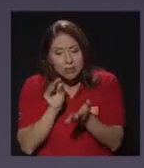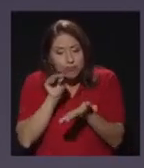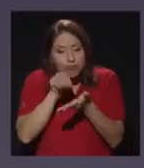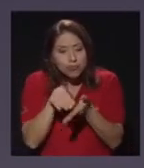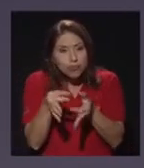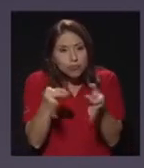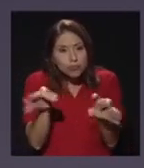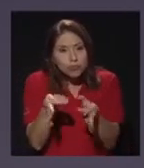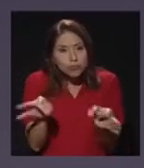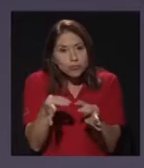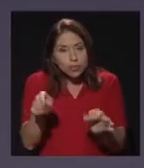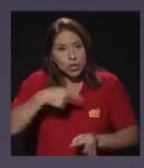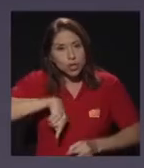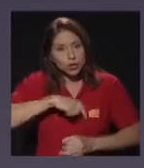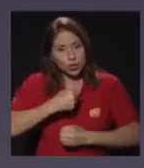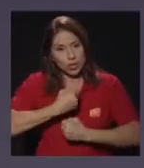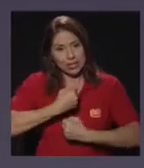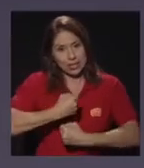nosotras mismas en los que son